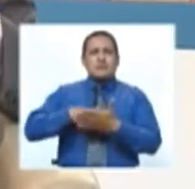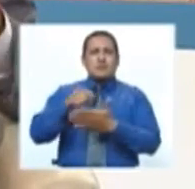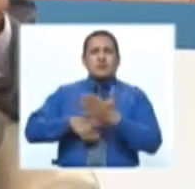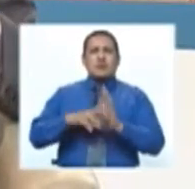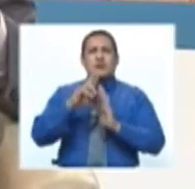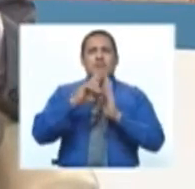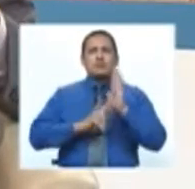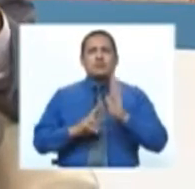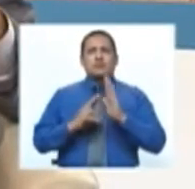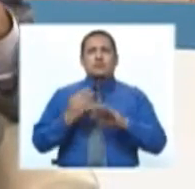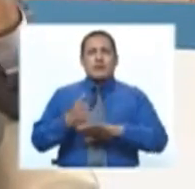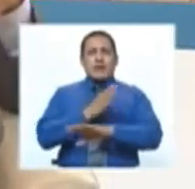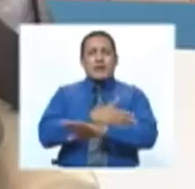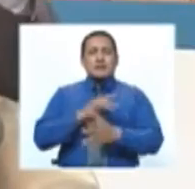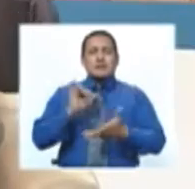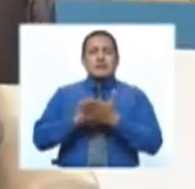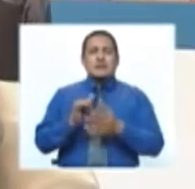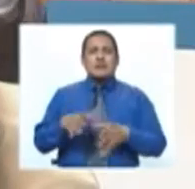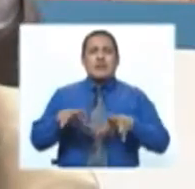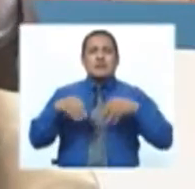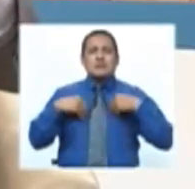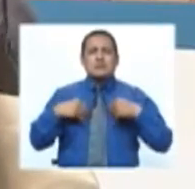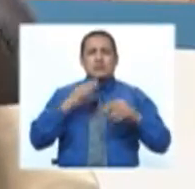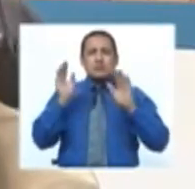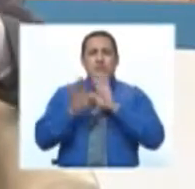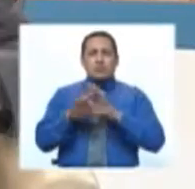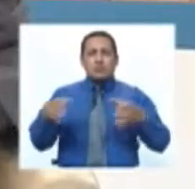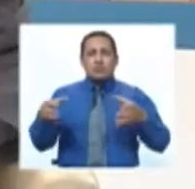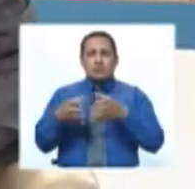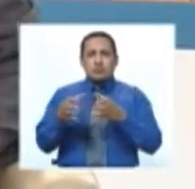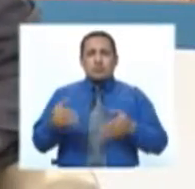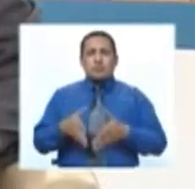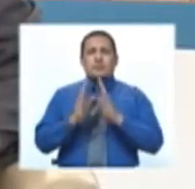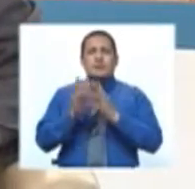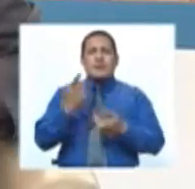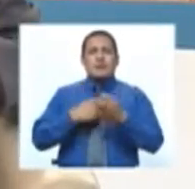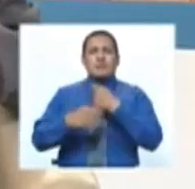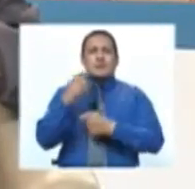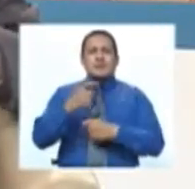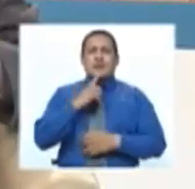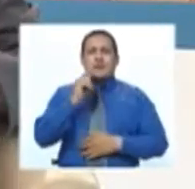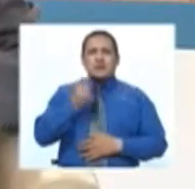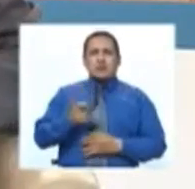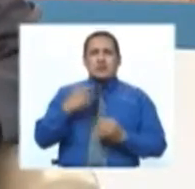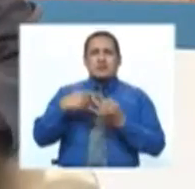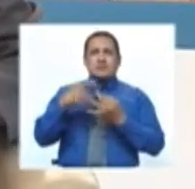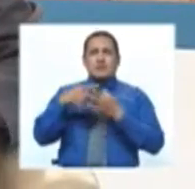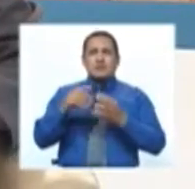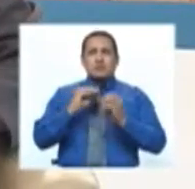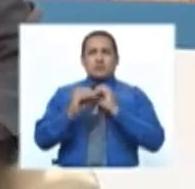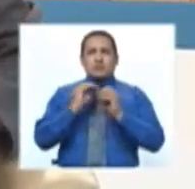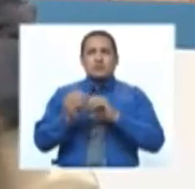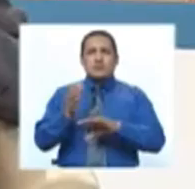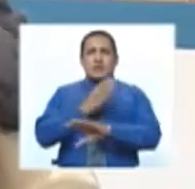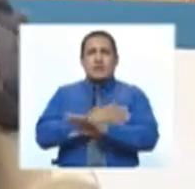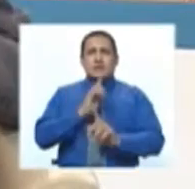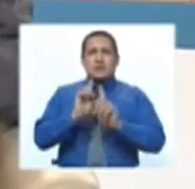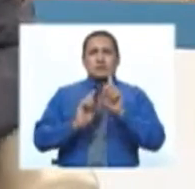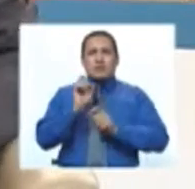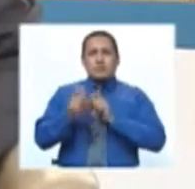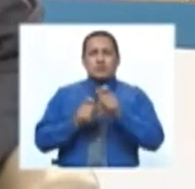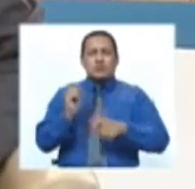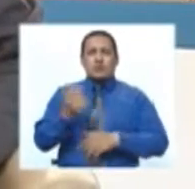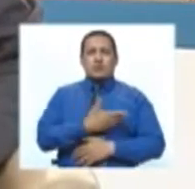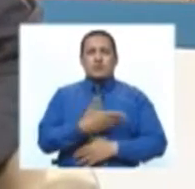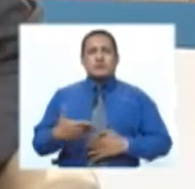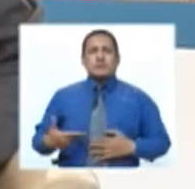la resolución que finalmente permite que esta entidad convoque a remate. Me imagino que habrá una serie de incompatibilidades con algunos